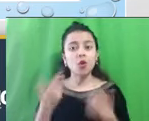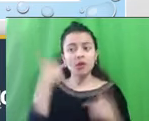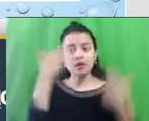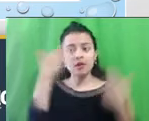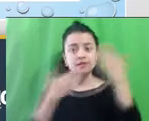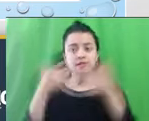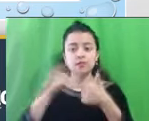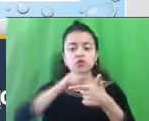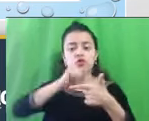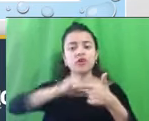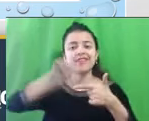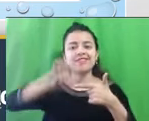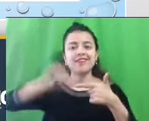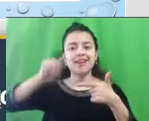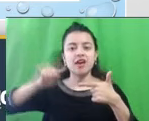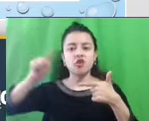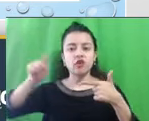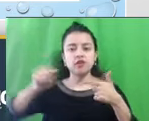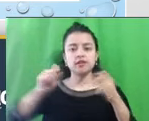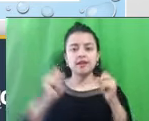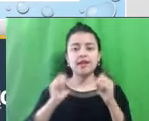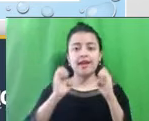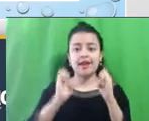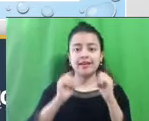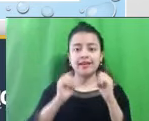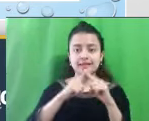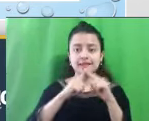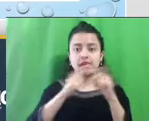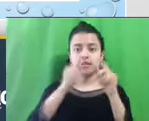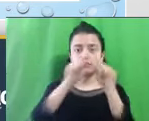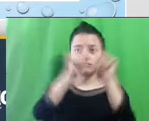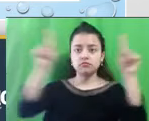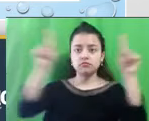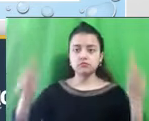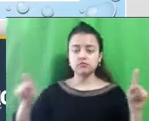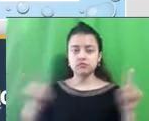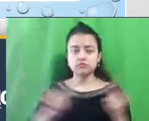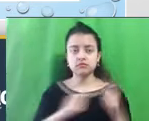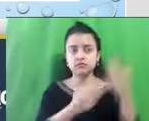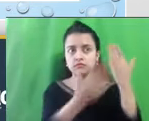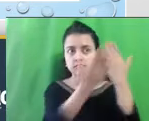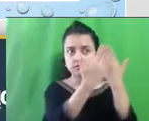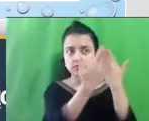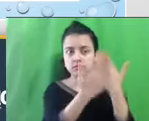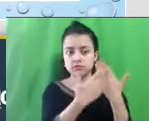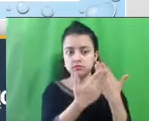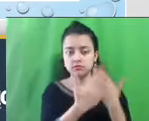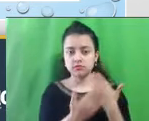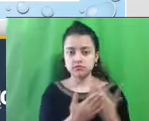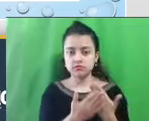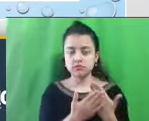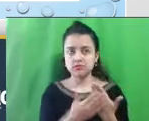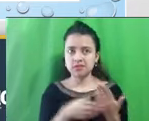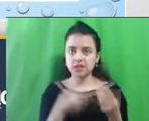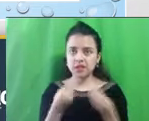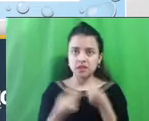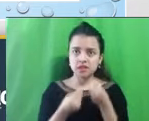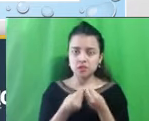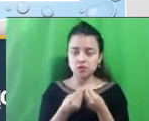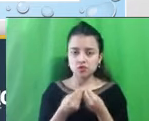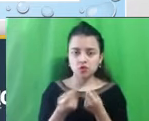a proyectar un buen futuro y cómo poder llegar a garantizar que esos 250 pesitos de agua que podemos utilizar estén